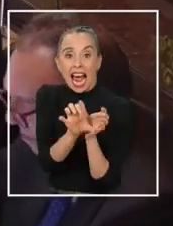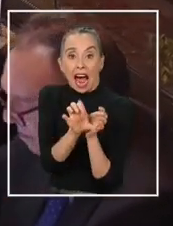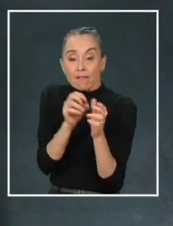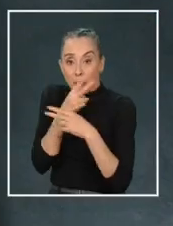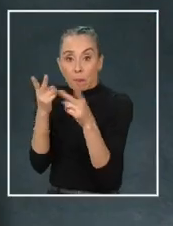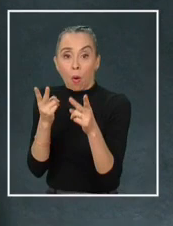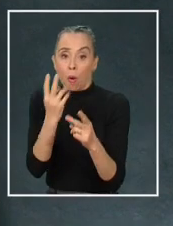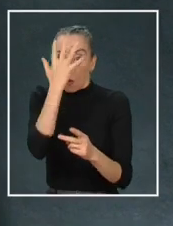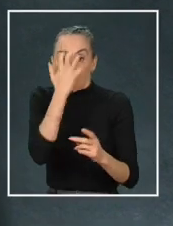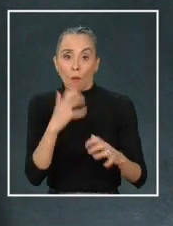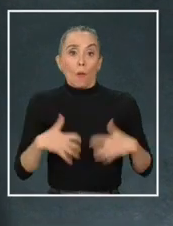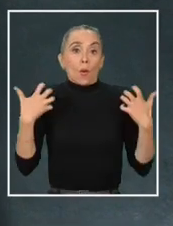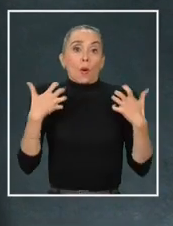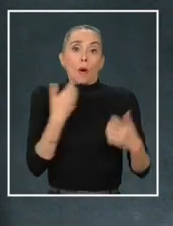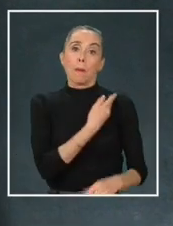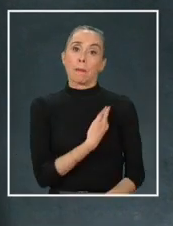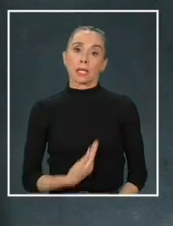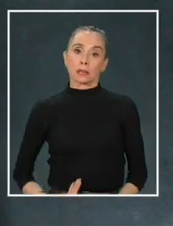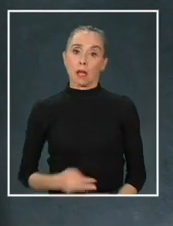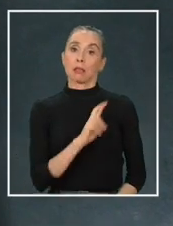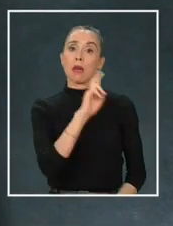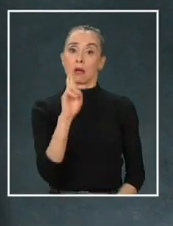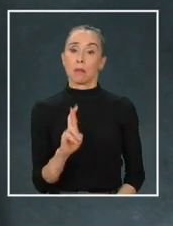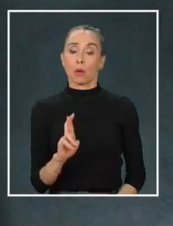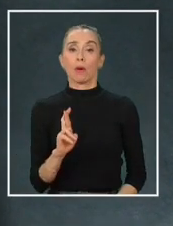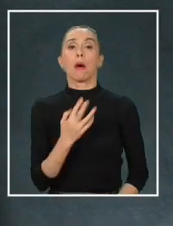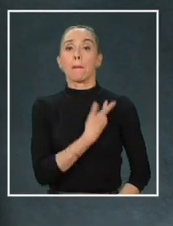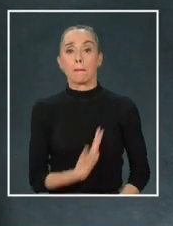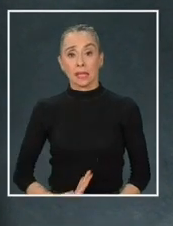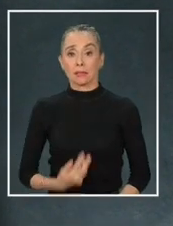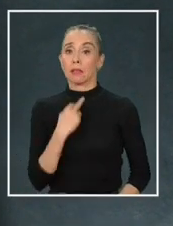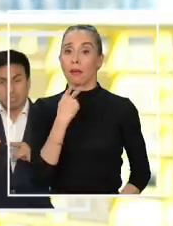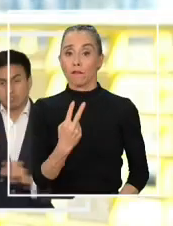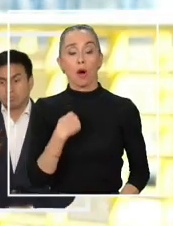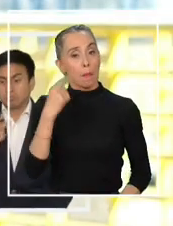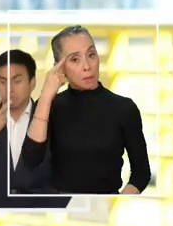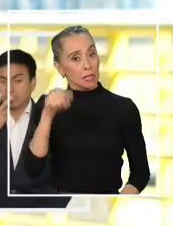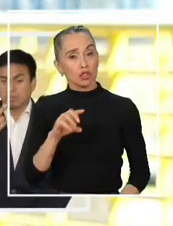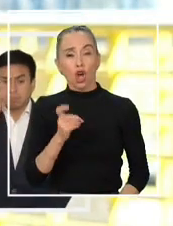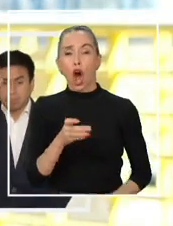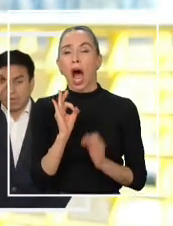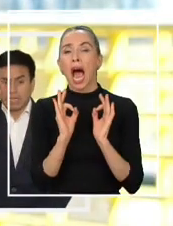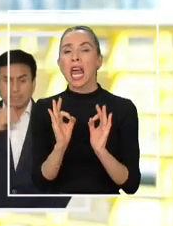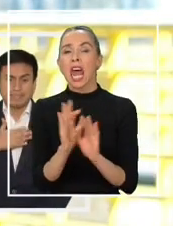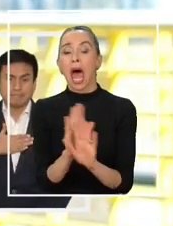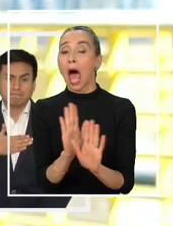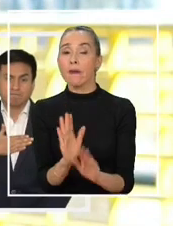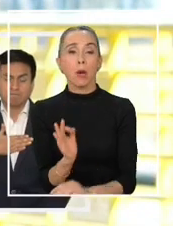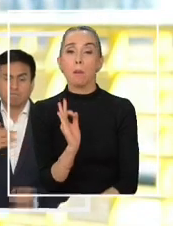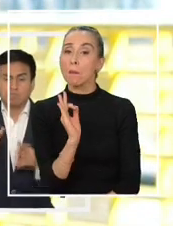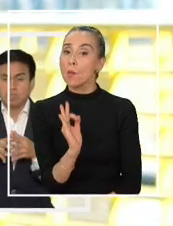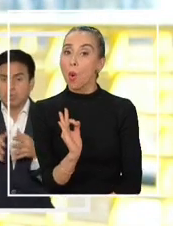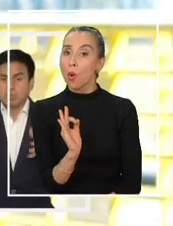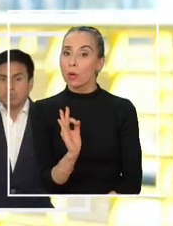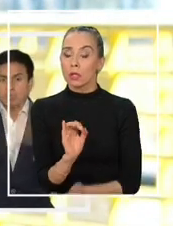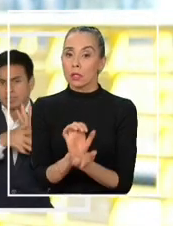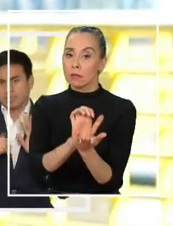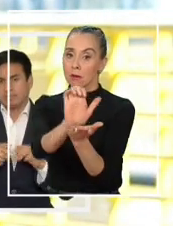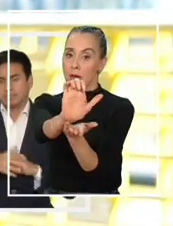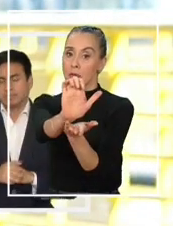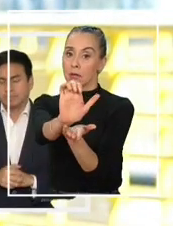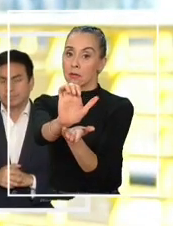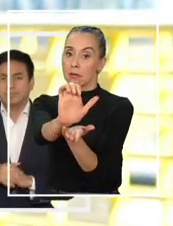la indignación del presidente de la República. Me parece muy grave, a mí me parece muy